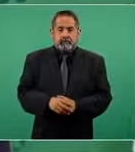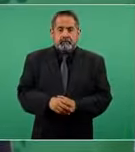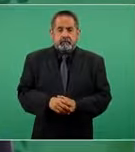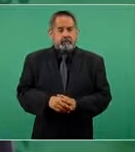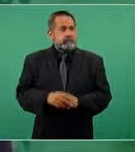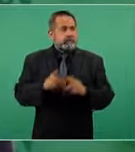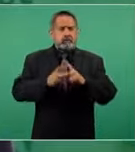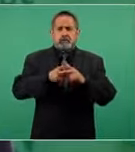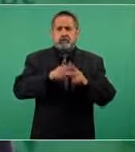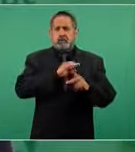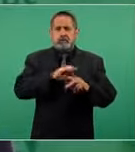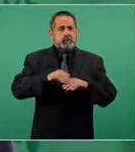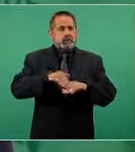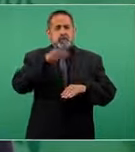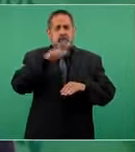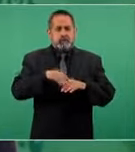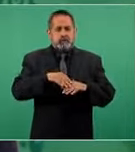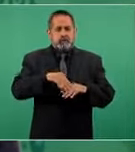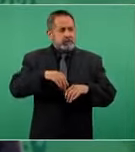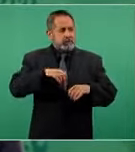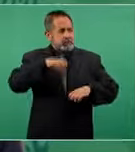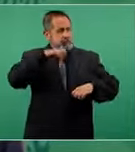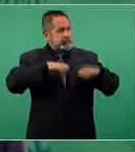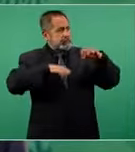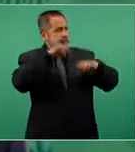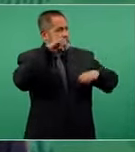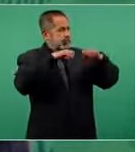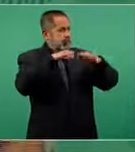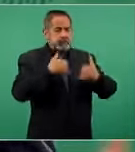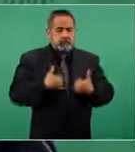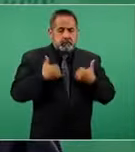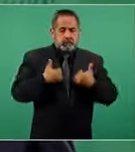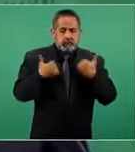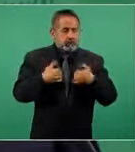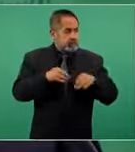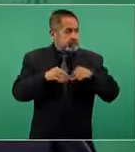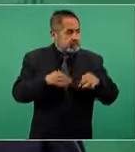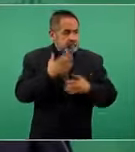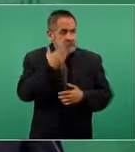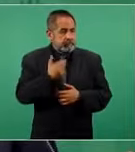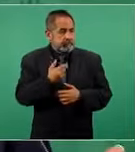Promedio de edad ya es de gente mayor. Entonces, eso,